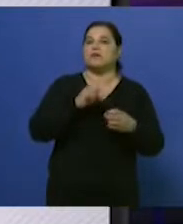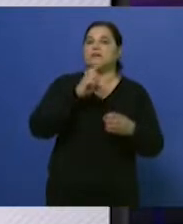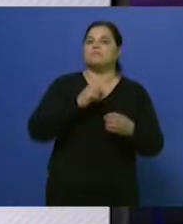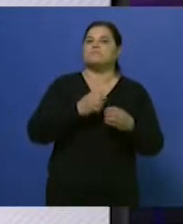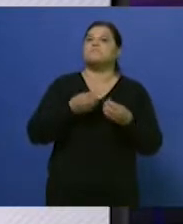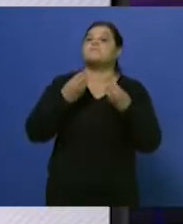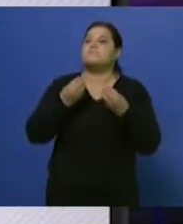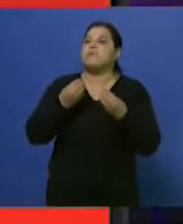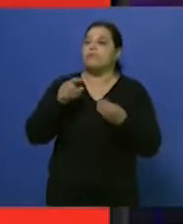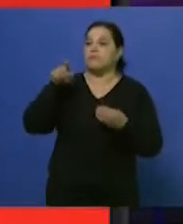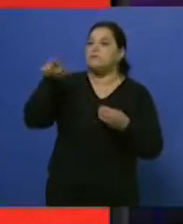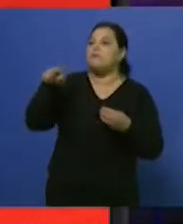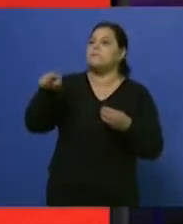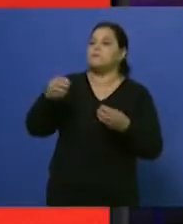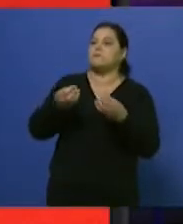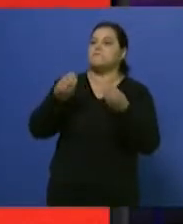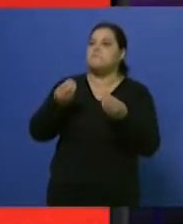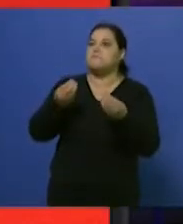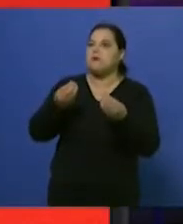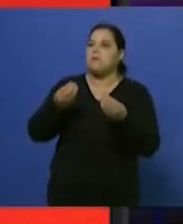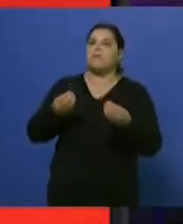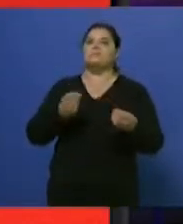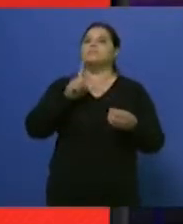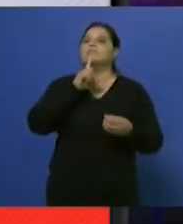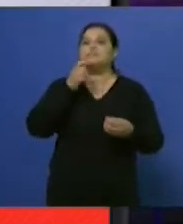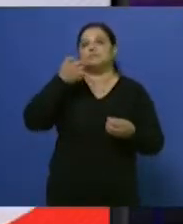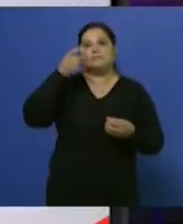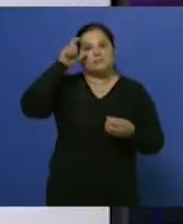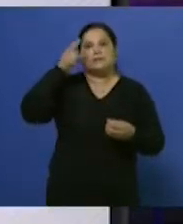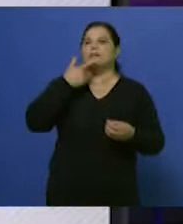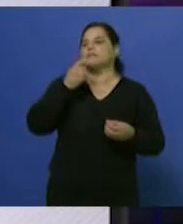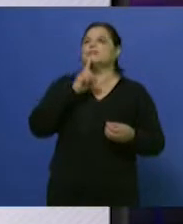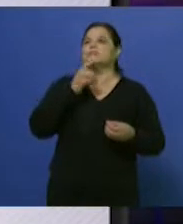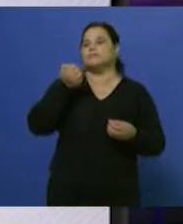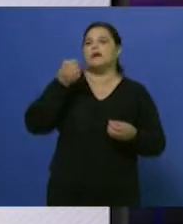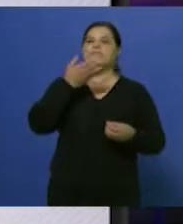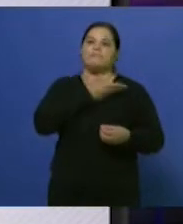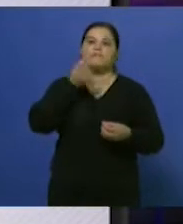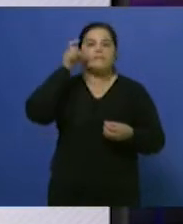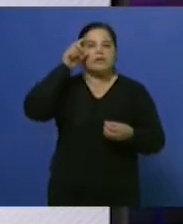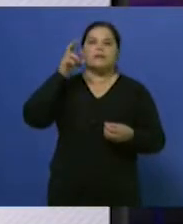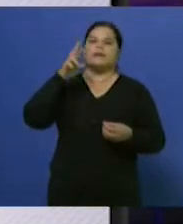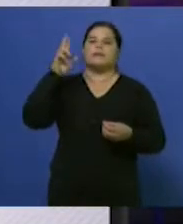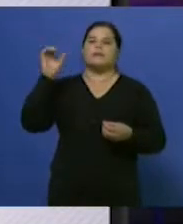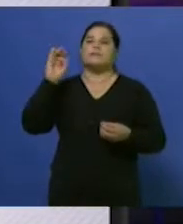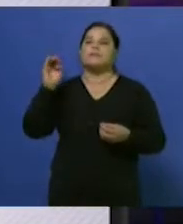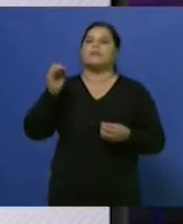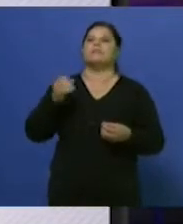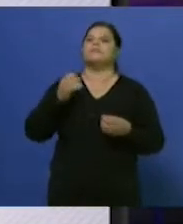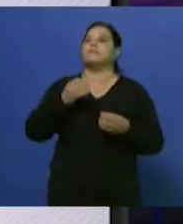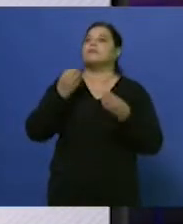como testaferro del ex secretario legal y técnico de la presidencia, Carlos Arini. ¿Qué puedes decir sobre el particular?